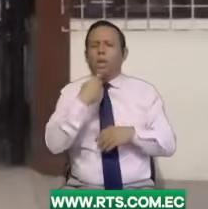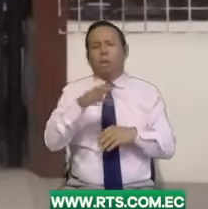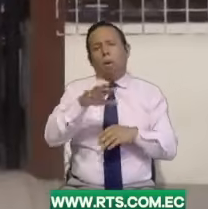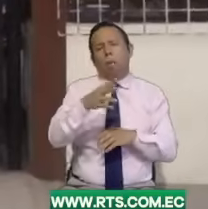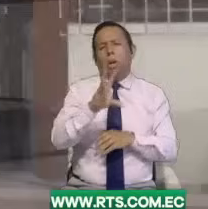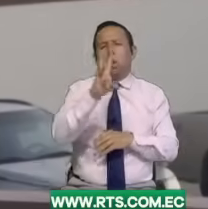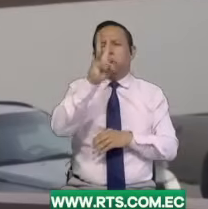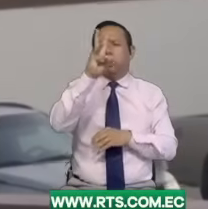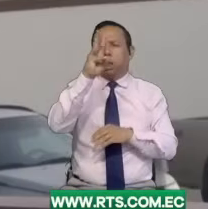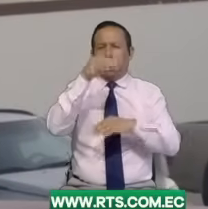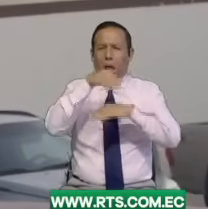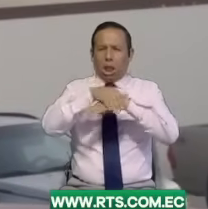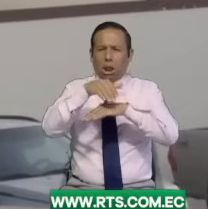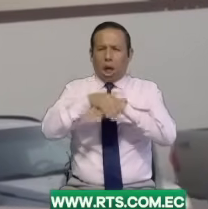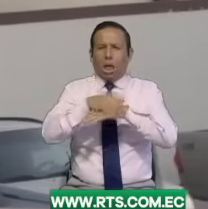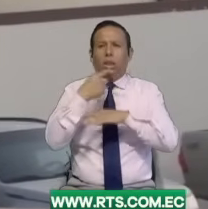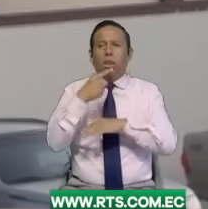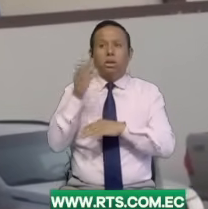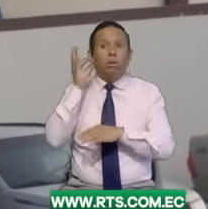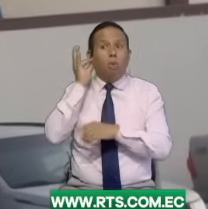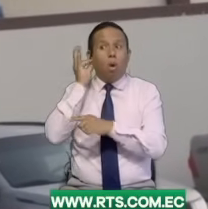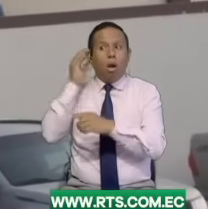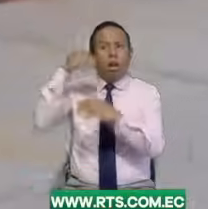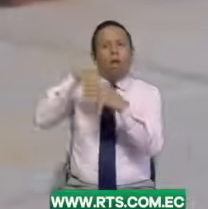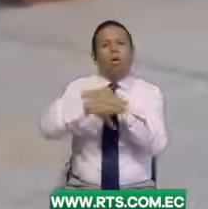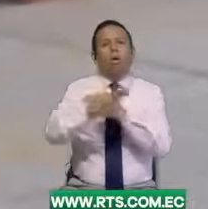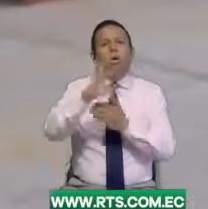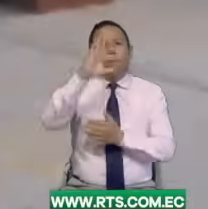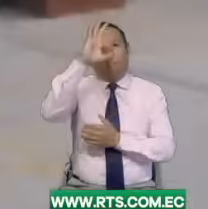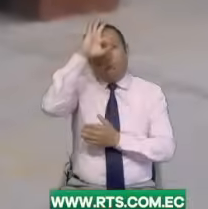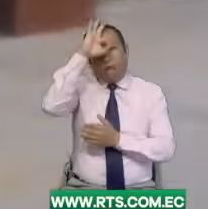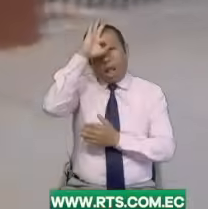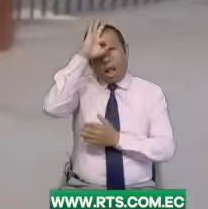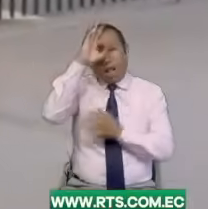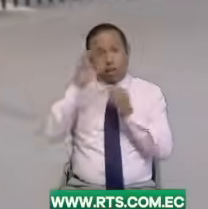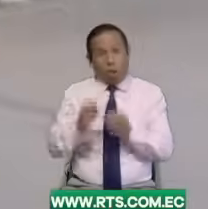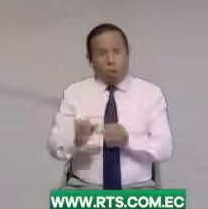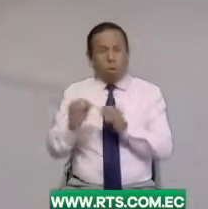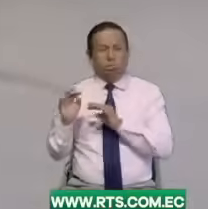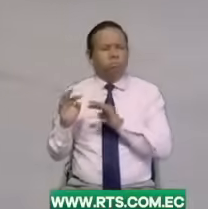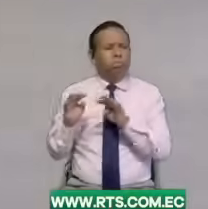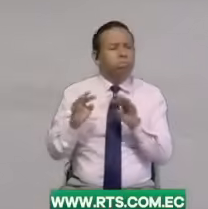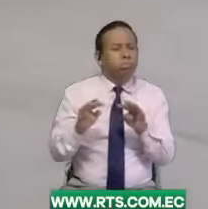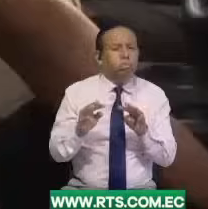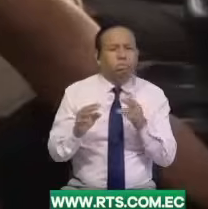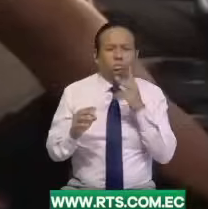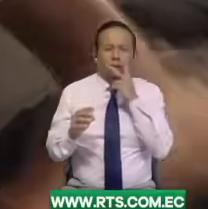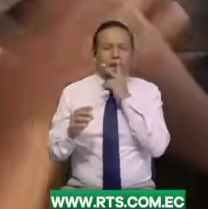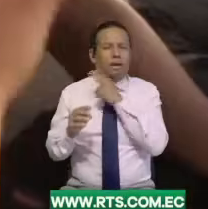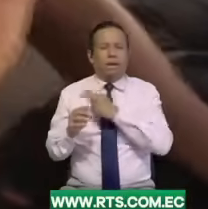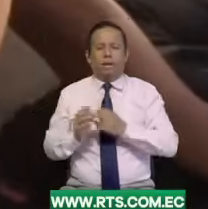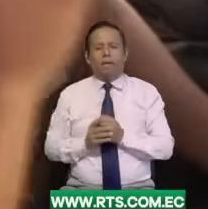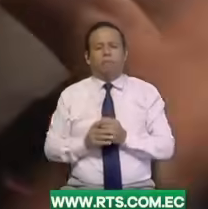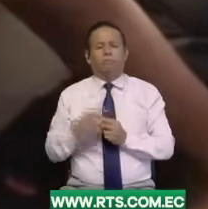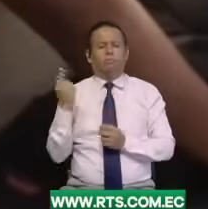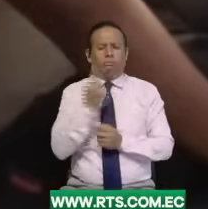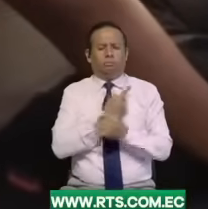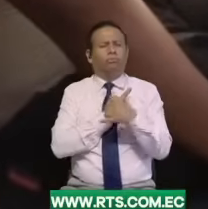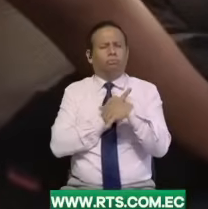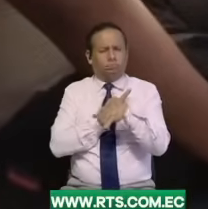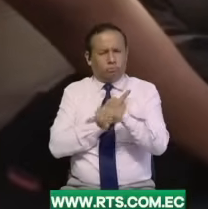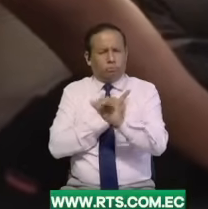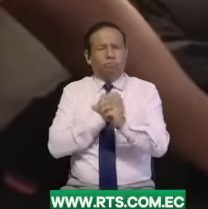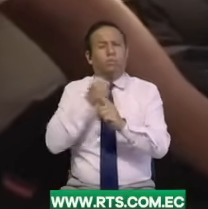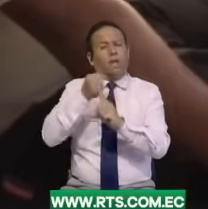aproximadamente, la mujer estaba en el hospital del cantón, pero esto fue desmentido por el jefe policial. Estamos todavía trabajando con